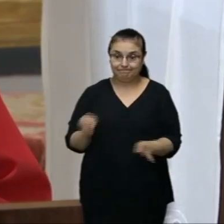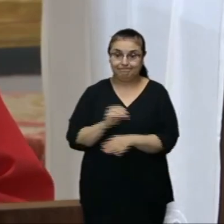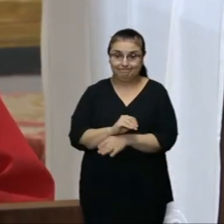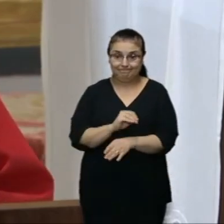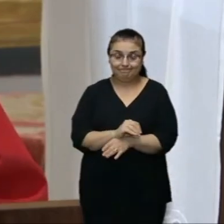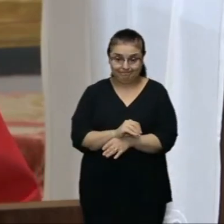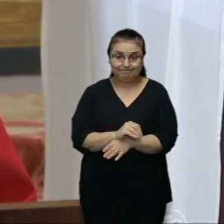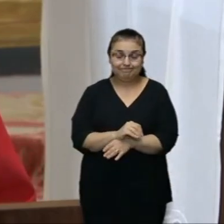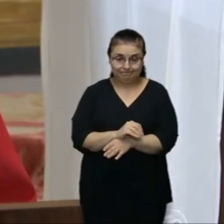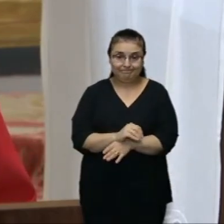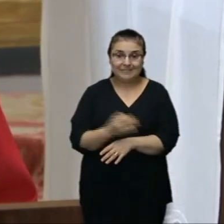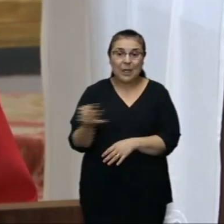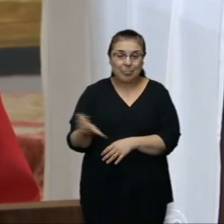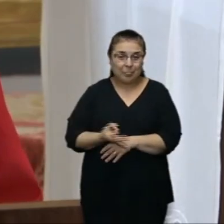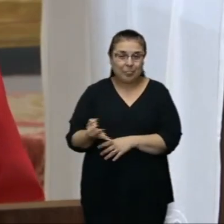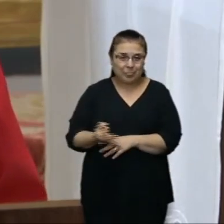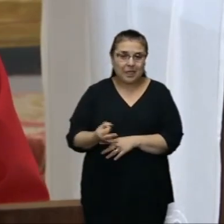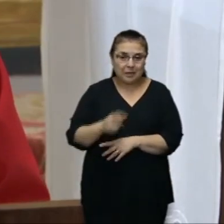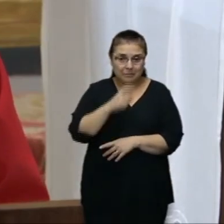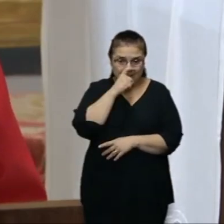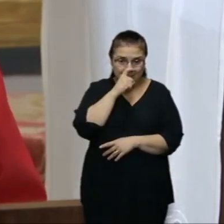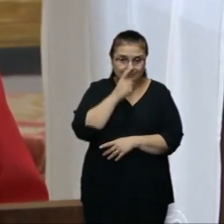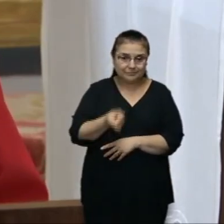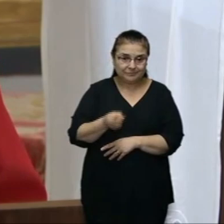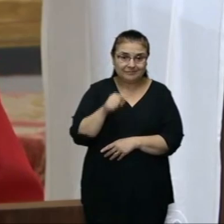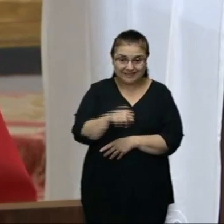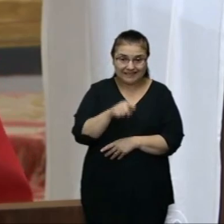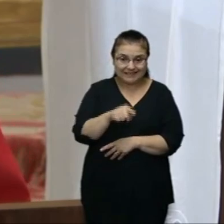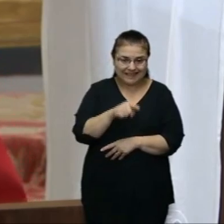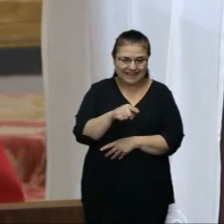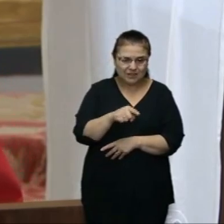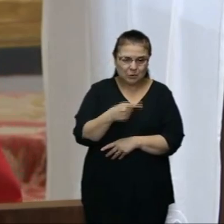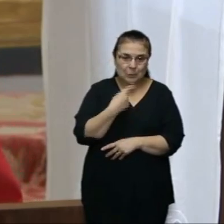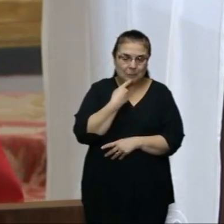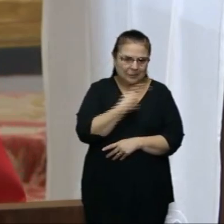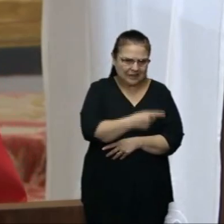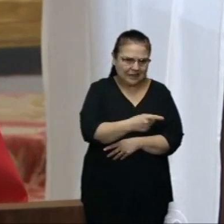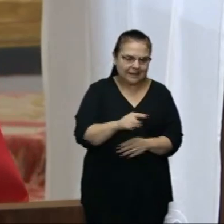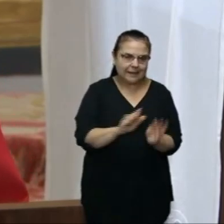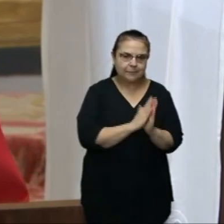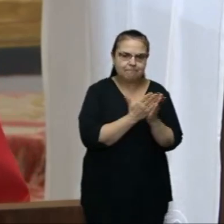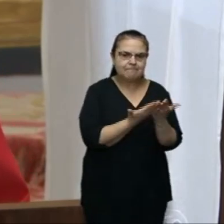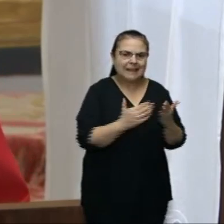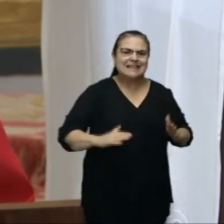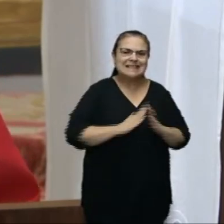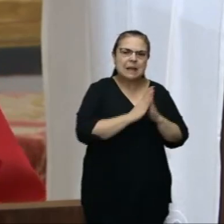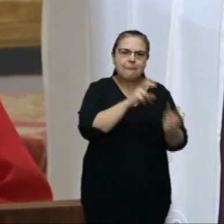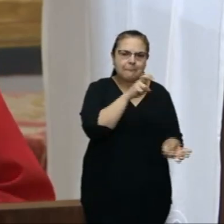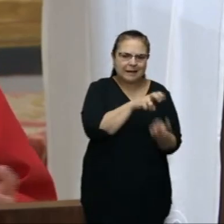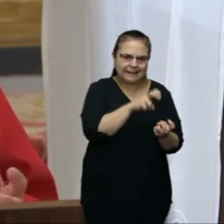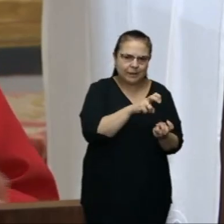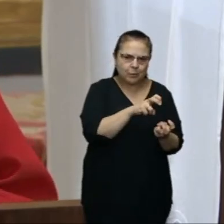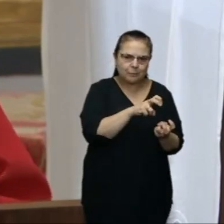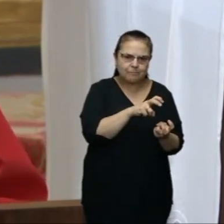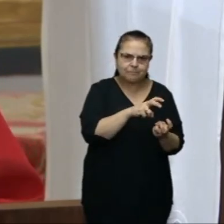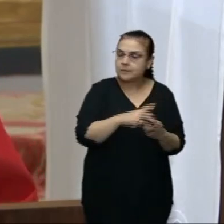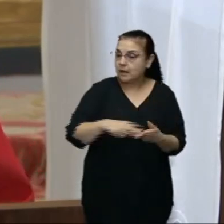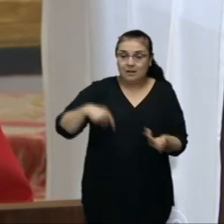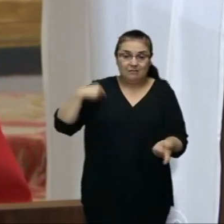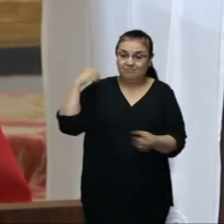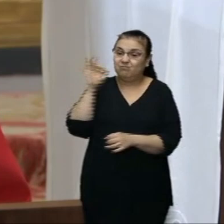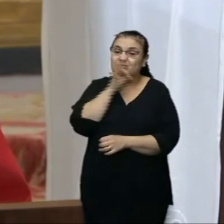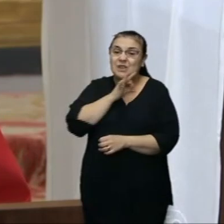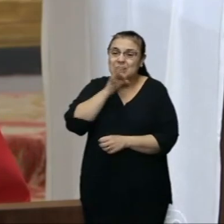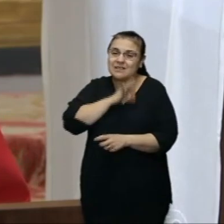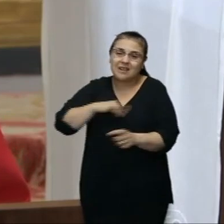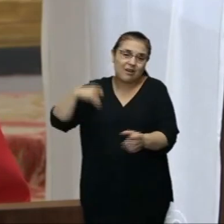eso muy en cuenta. Y esto ha sucedido, esto que nos dice el Evangelio de Mateo, ha sucedido a lo largo de todos los siglos de